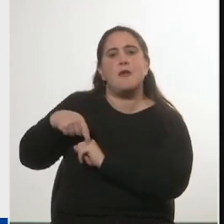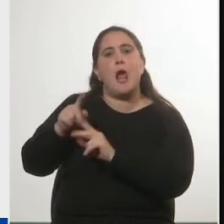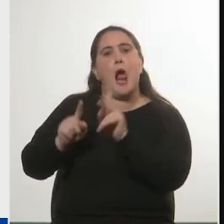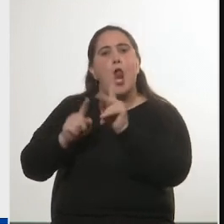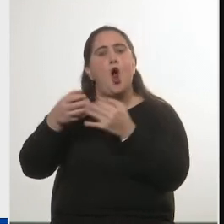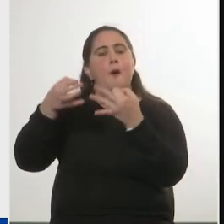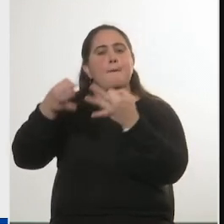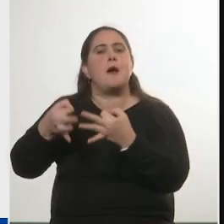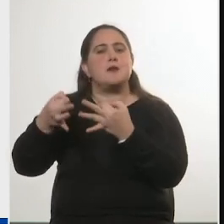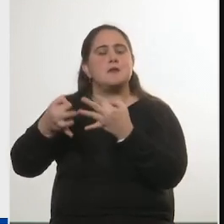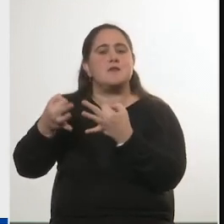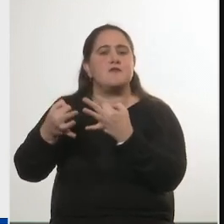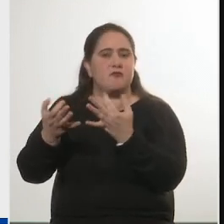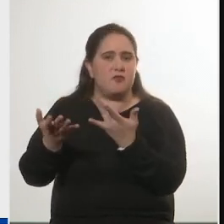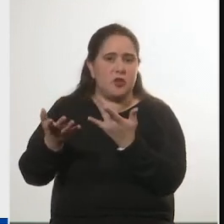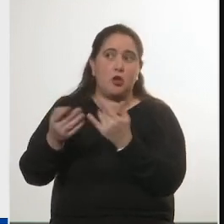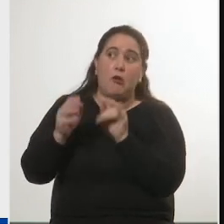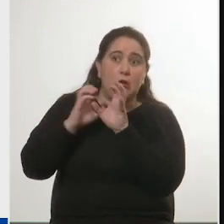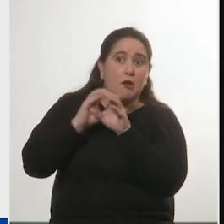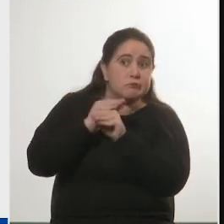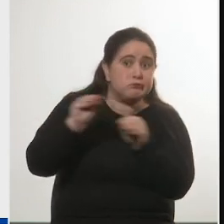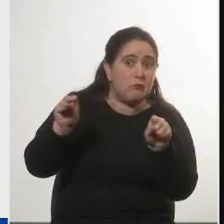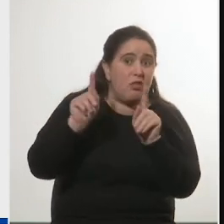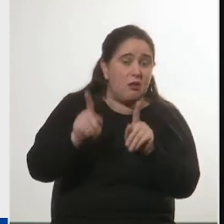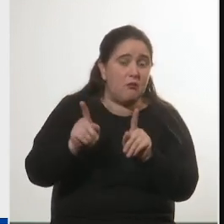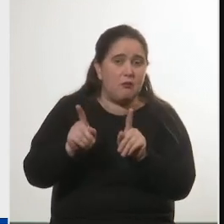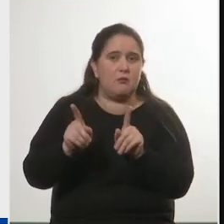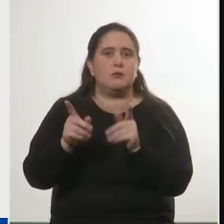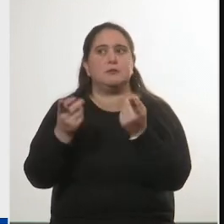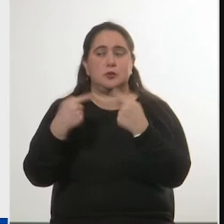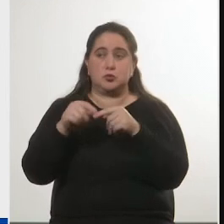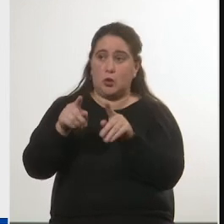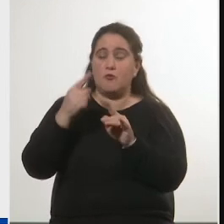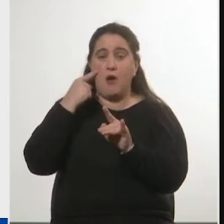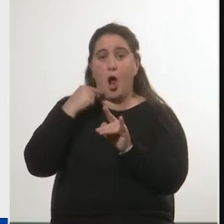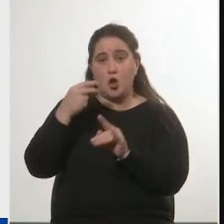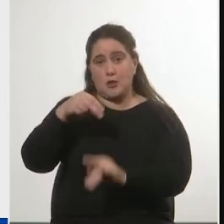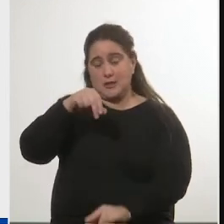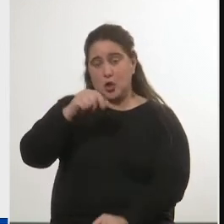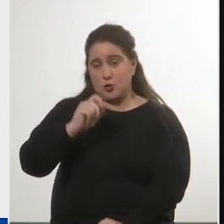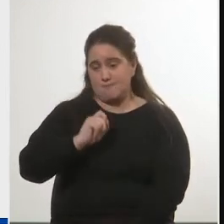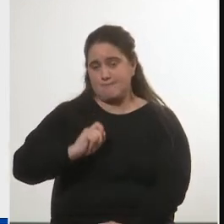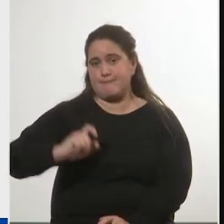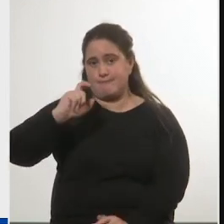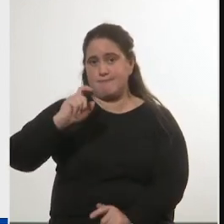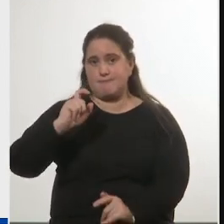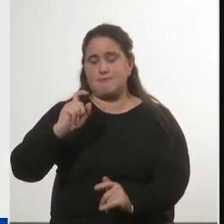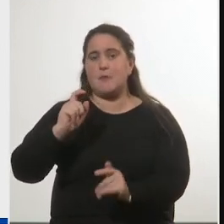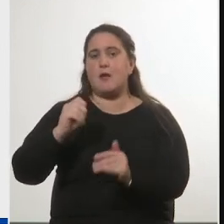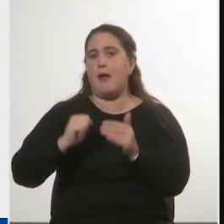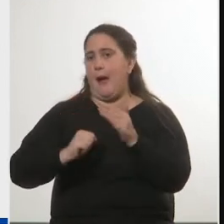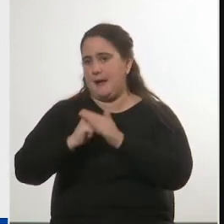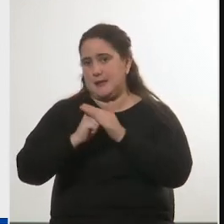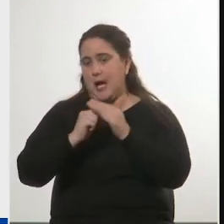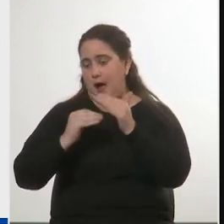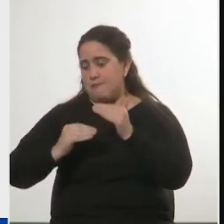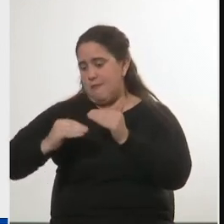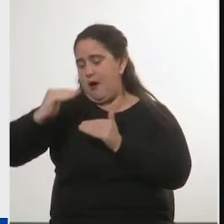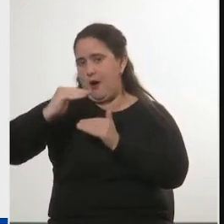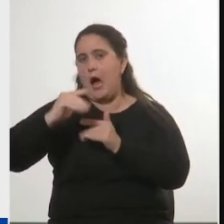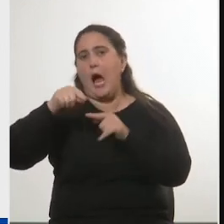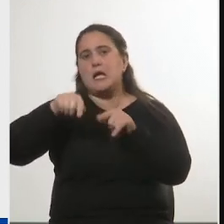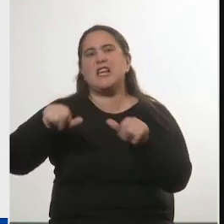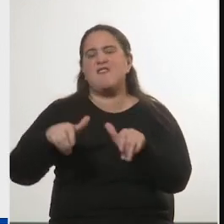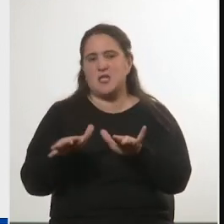procesos específicos que hubiese que comunicar. Cuando los valores de sodio superen los valores máximos permitidos,